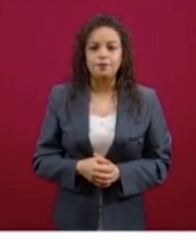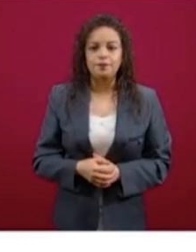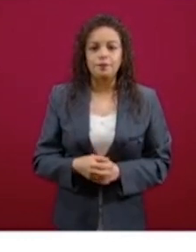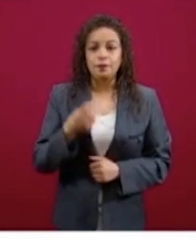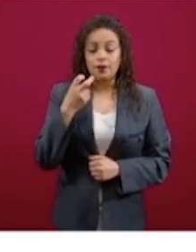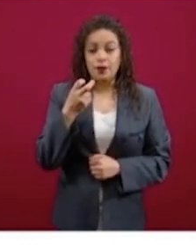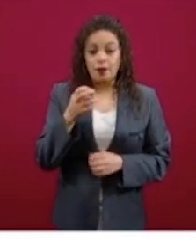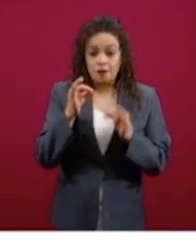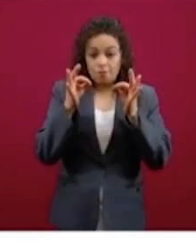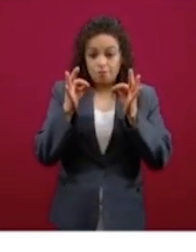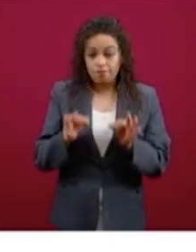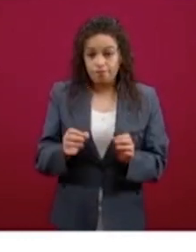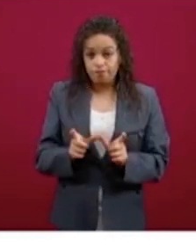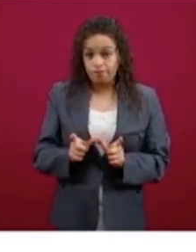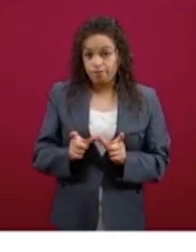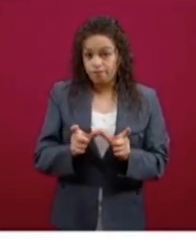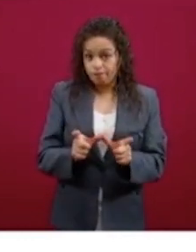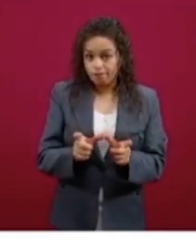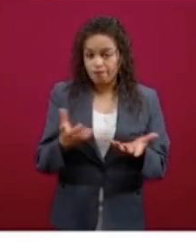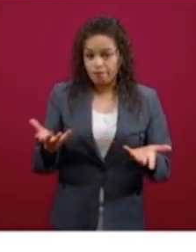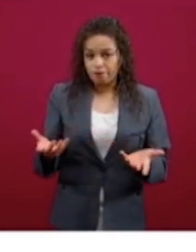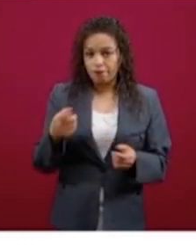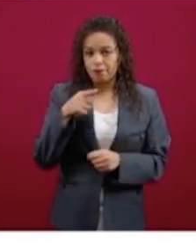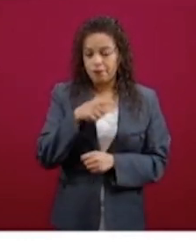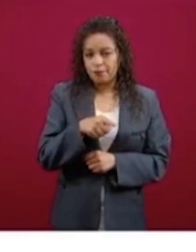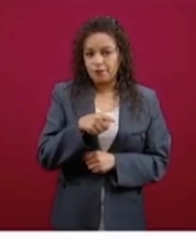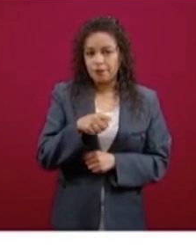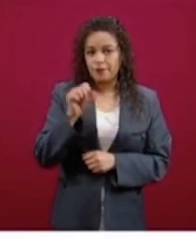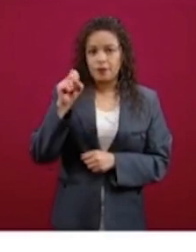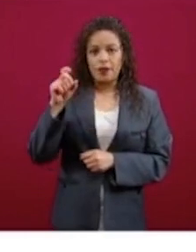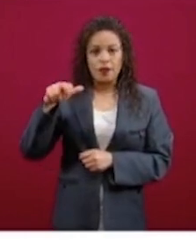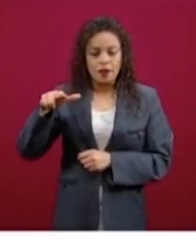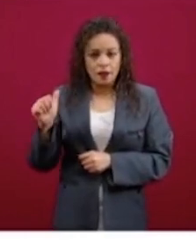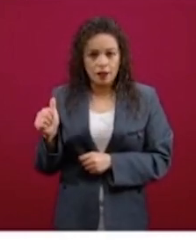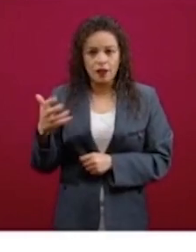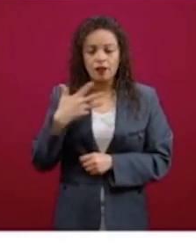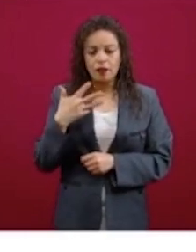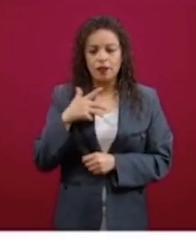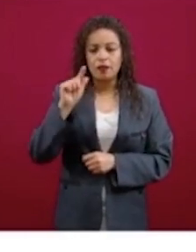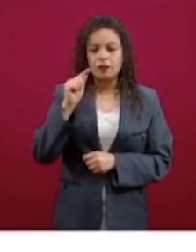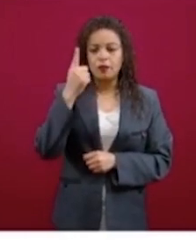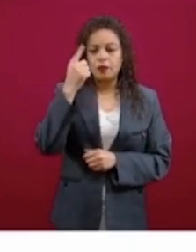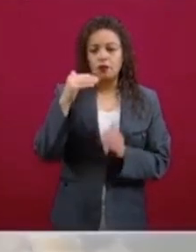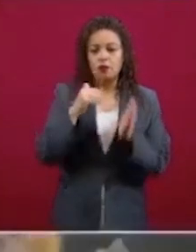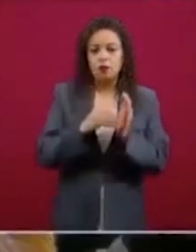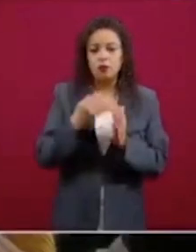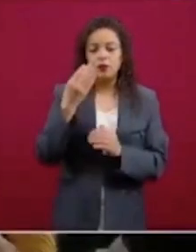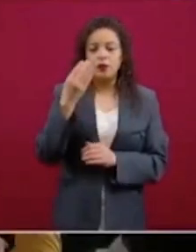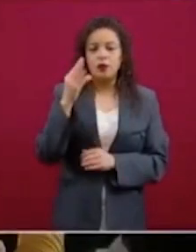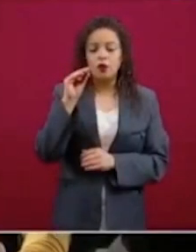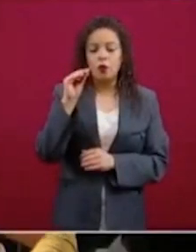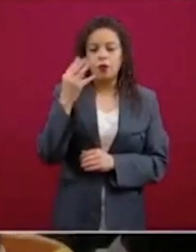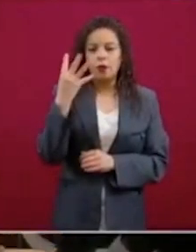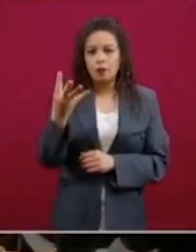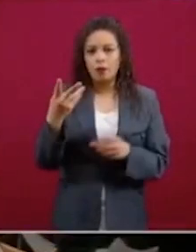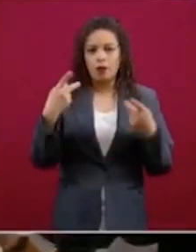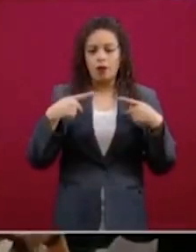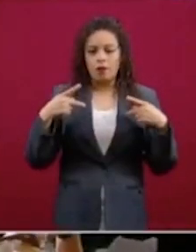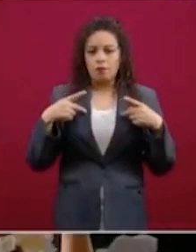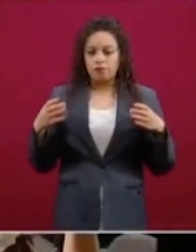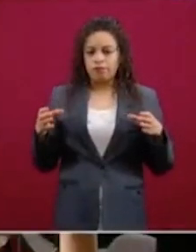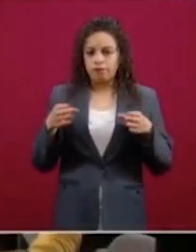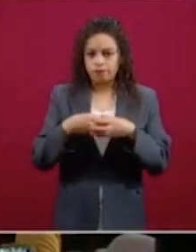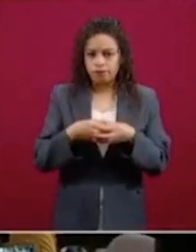efectivo real tenemos por parte de la secretaría de la defensa 71 mil 94 elementos por la